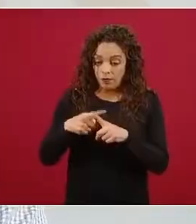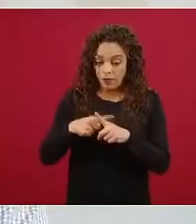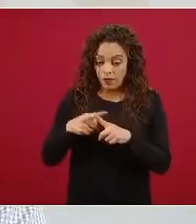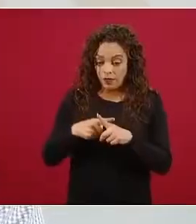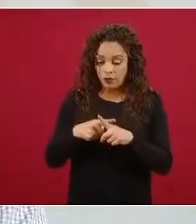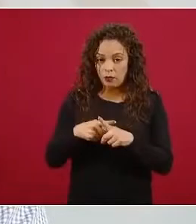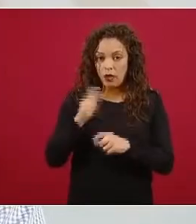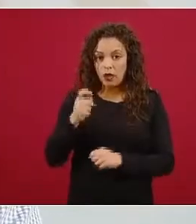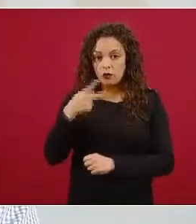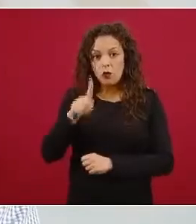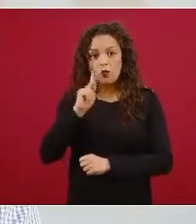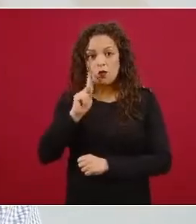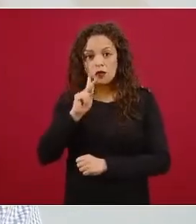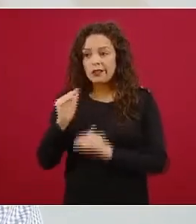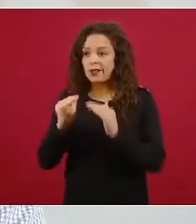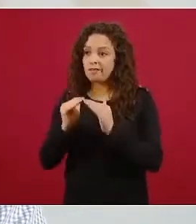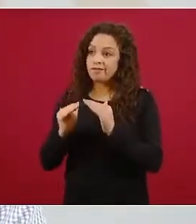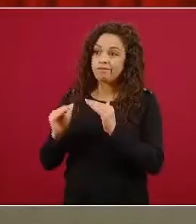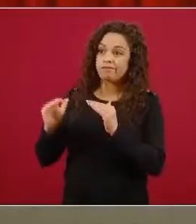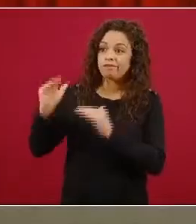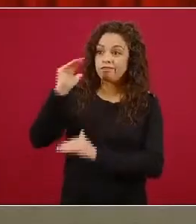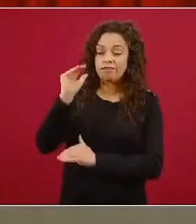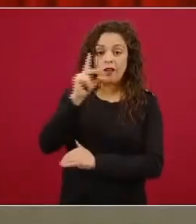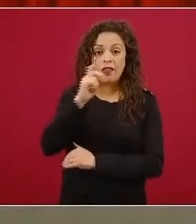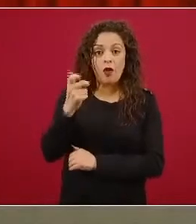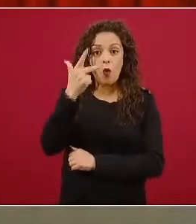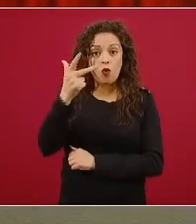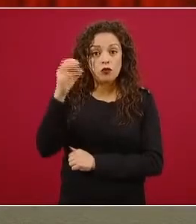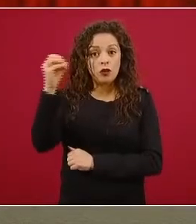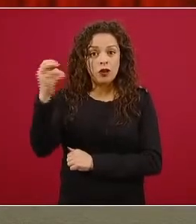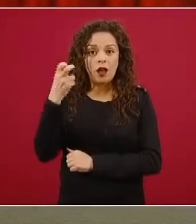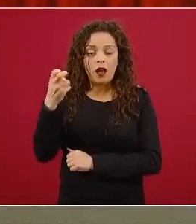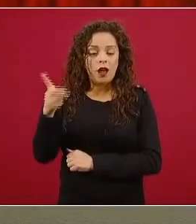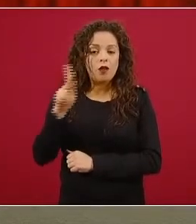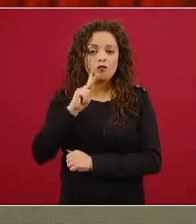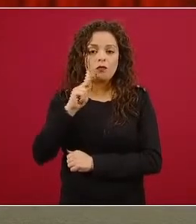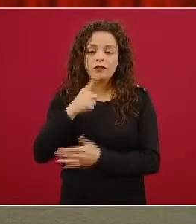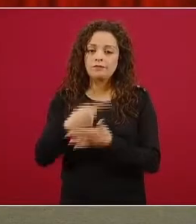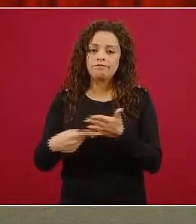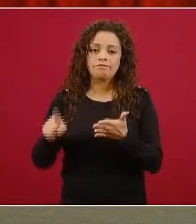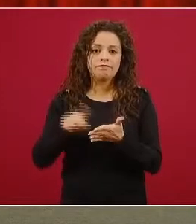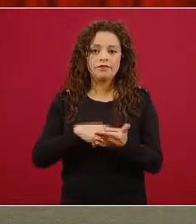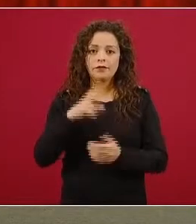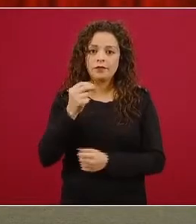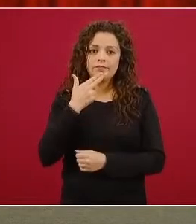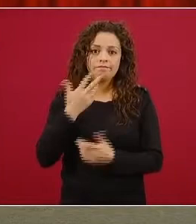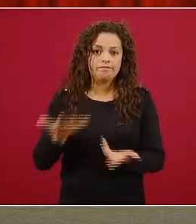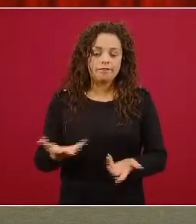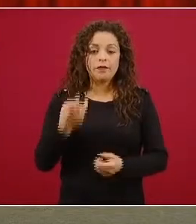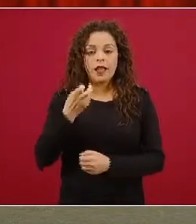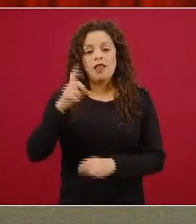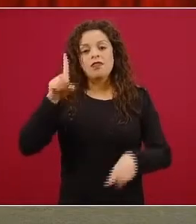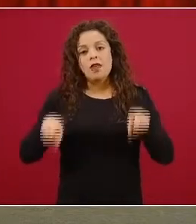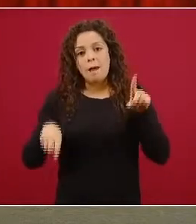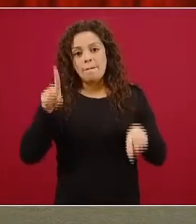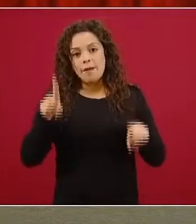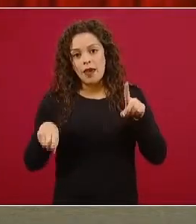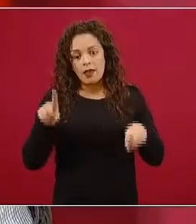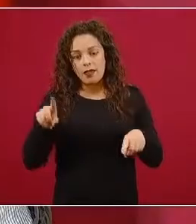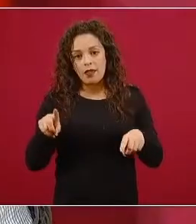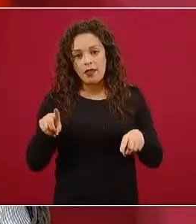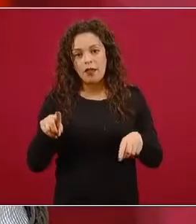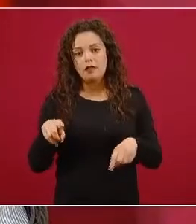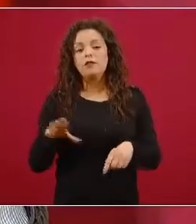llega la muestra es superior a los 8 grados, entonces la muestra inmediatamente se rechaza. Y esto pues va a depender lógicamente por